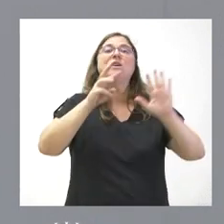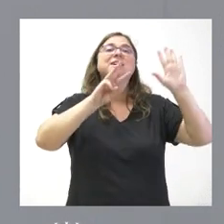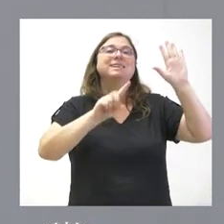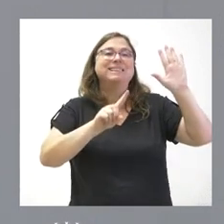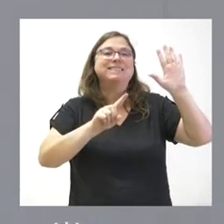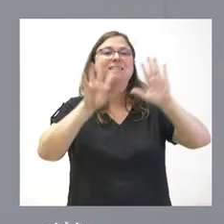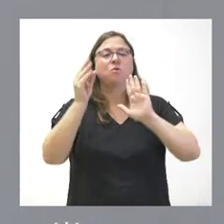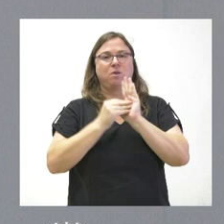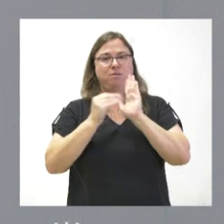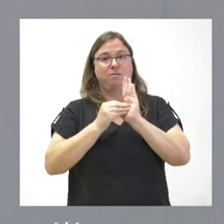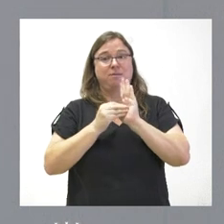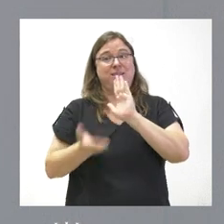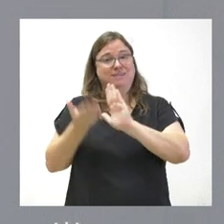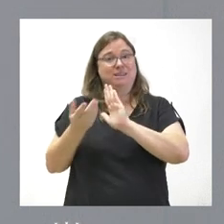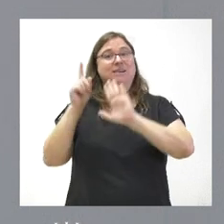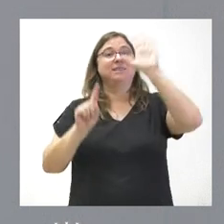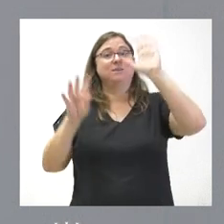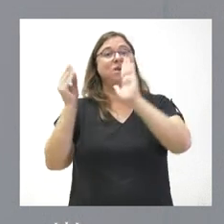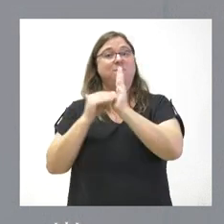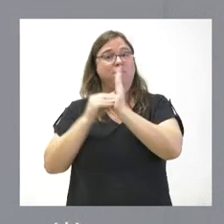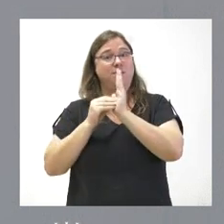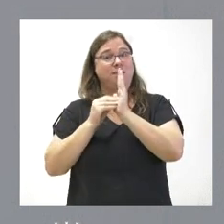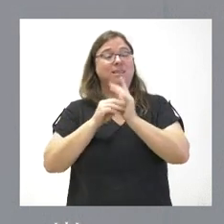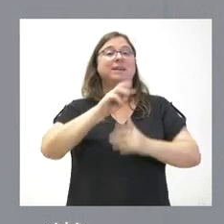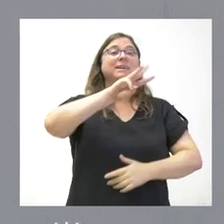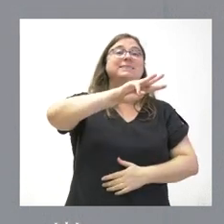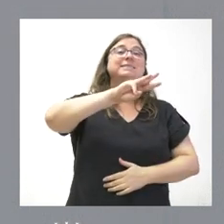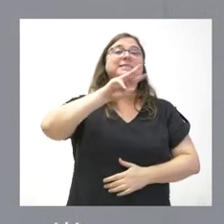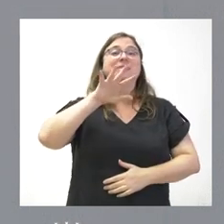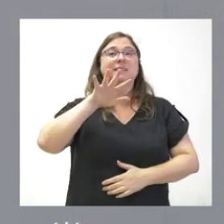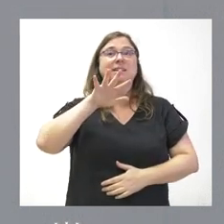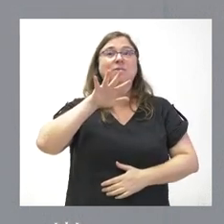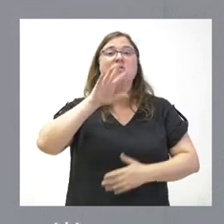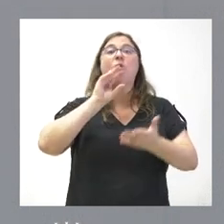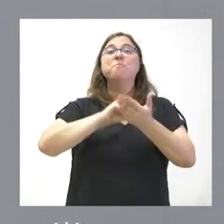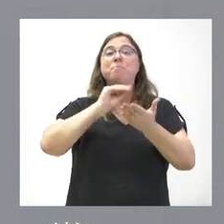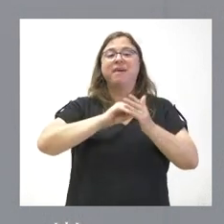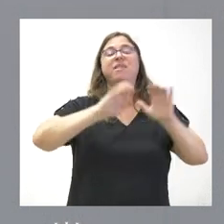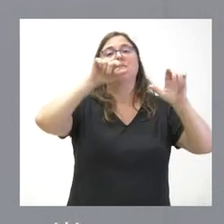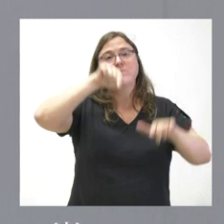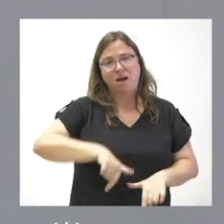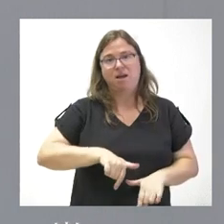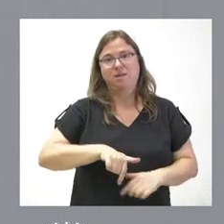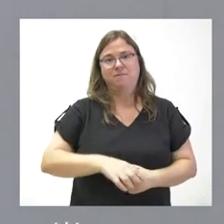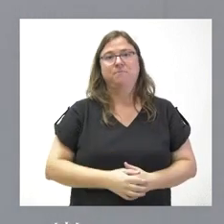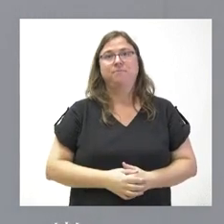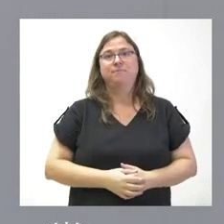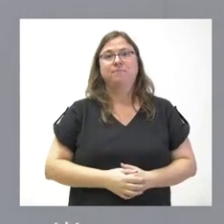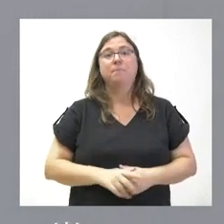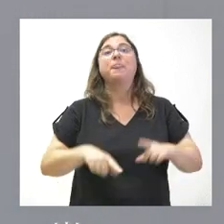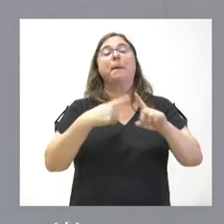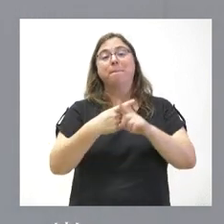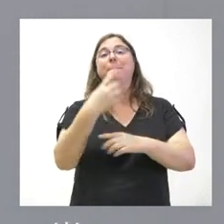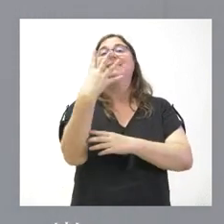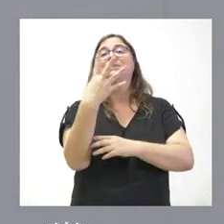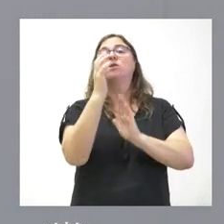69 subidas de impuestos en Castilla de León 34 veces que se bajan los impuestos más cuatro